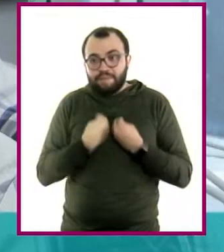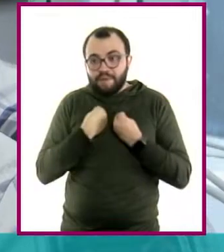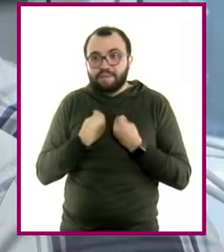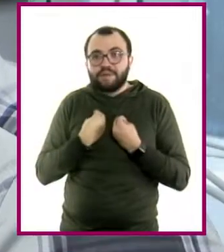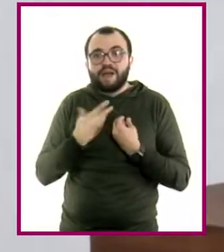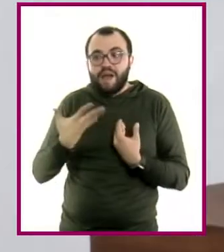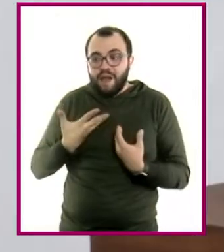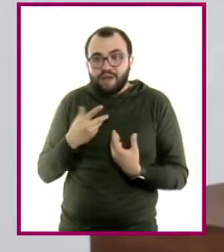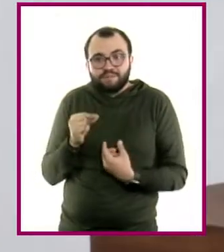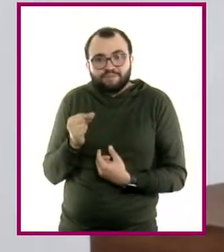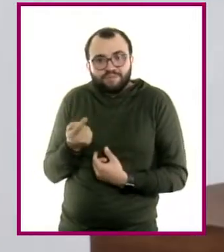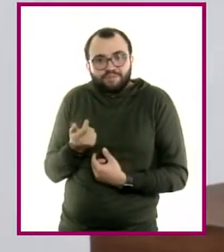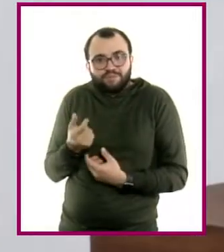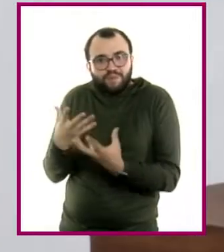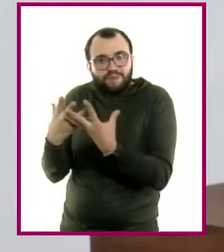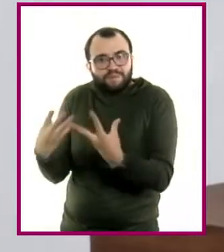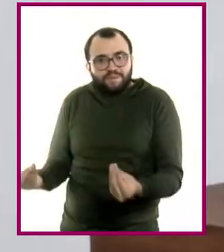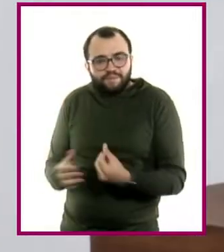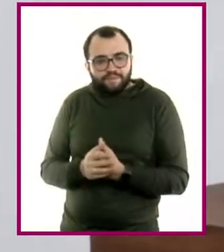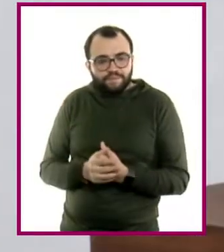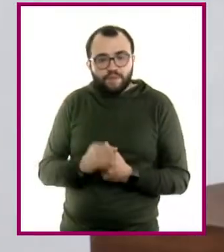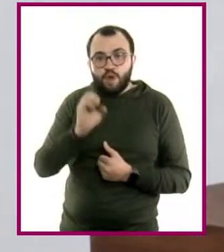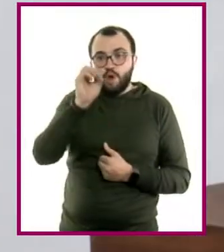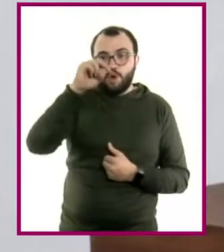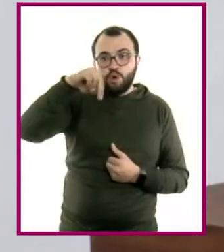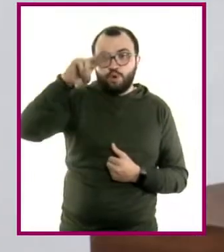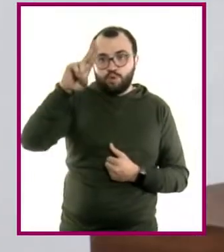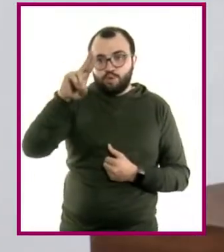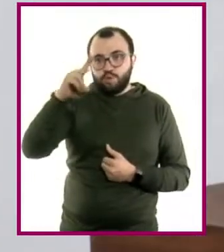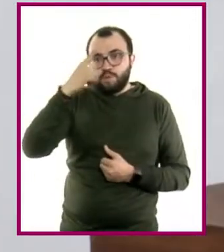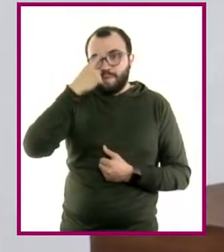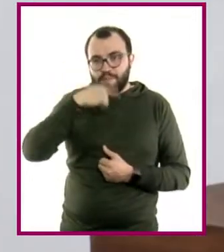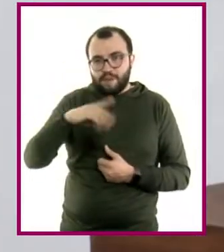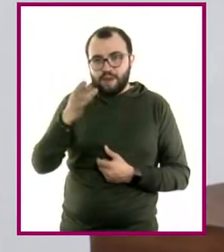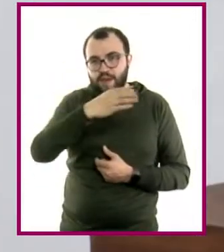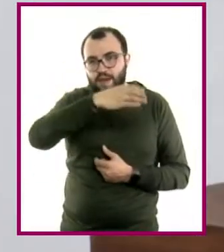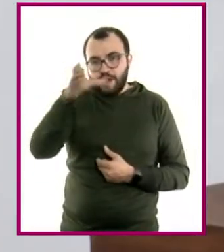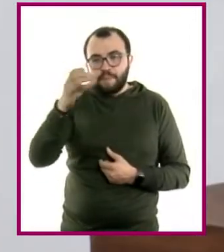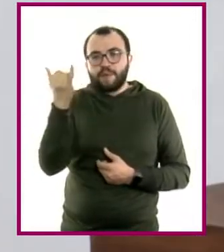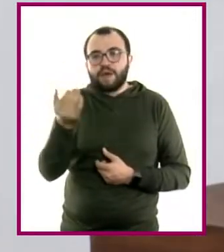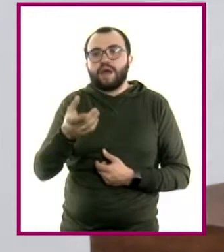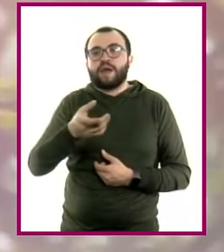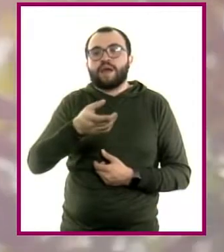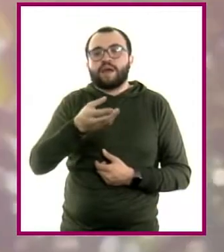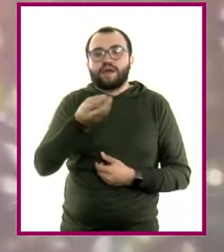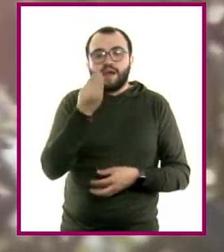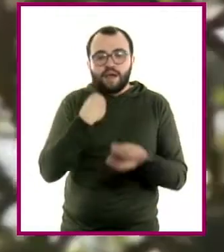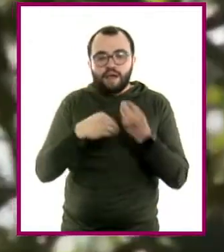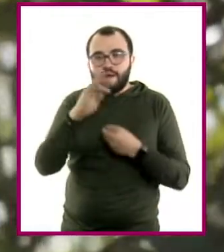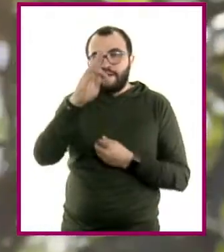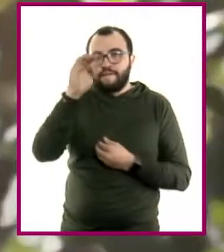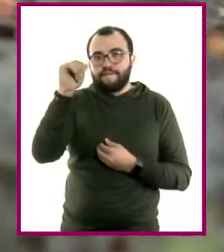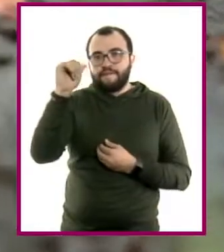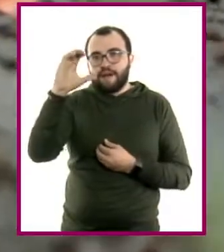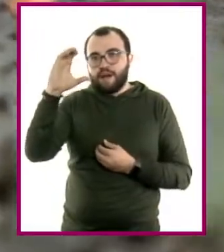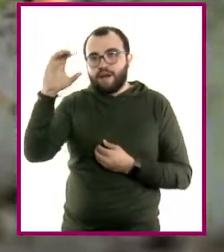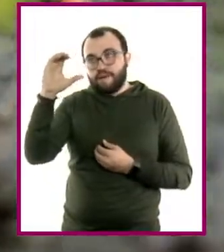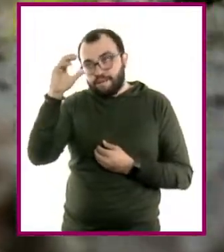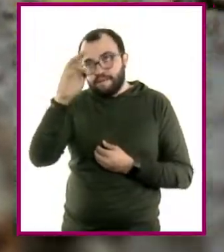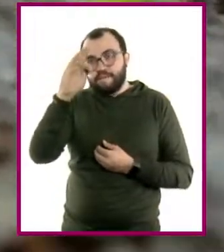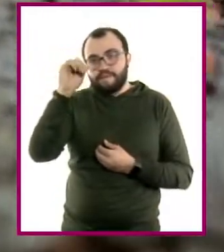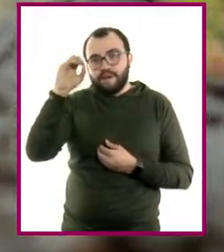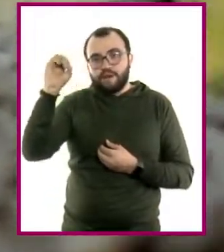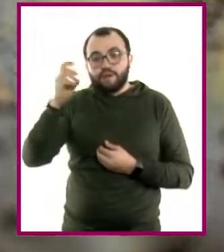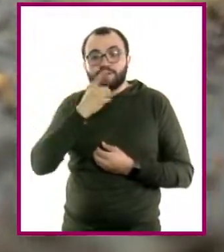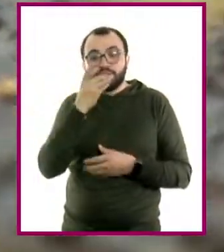indeterminada. La Organización de las Naciones Unidas para la Agricultura y la Alimentación, la FAO, ha señalado que el cambio